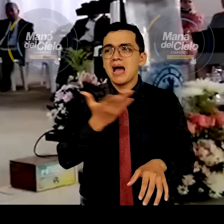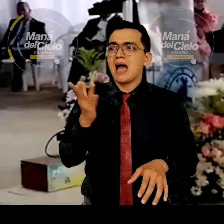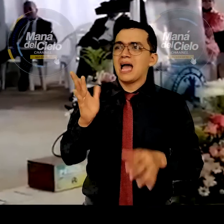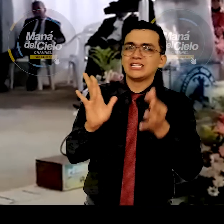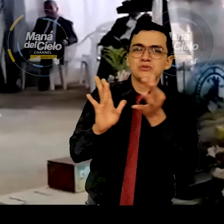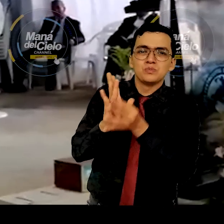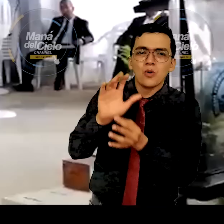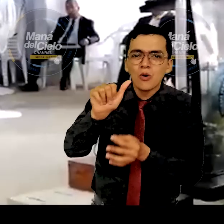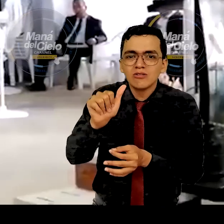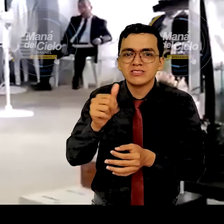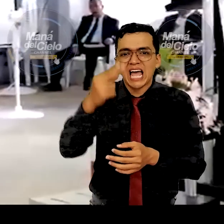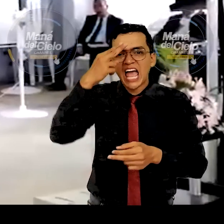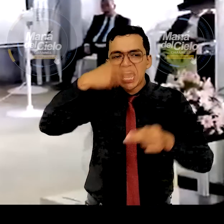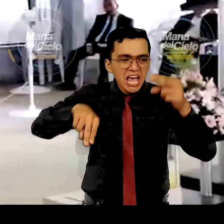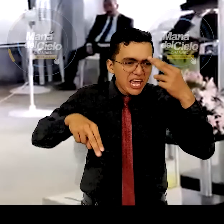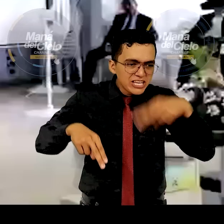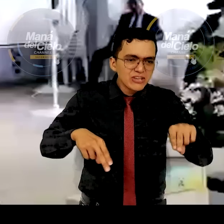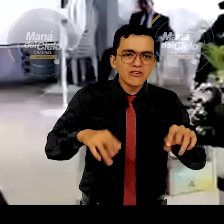¡Ay!